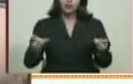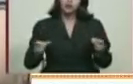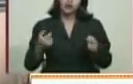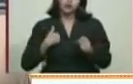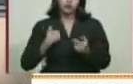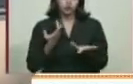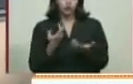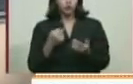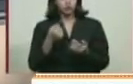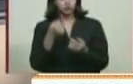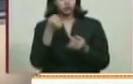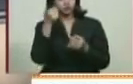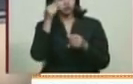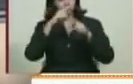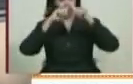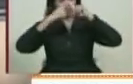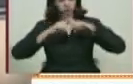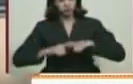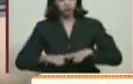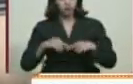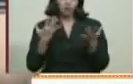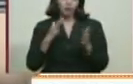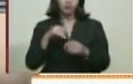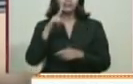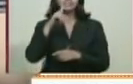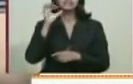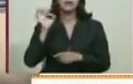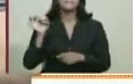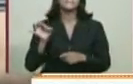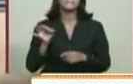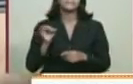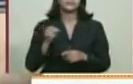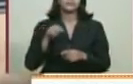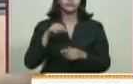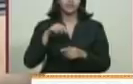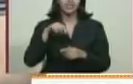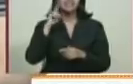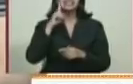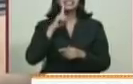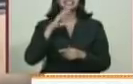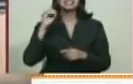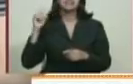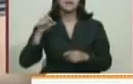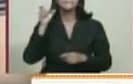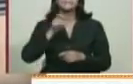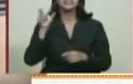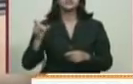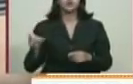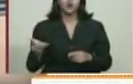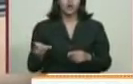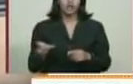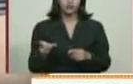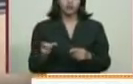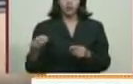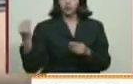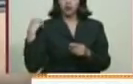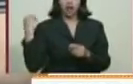esa tarima habrían unas 100 personas. Y a uno no le van a echar los cuentos. O sea, uno sabe lo que es un